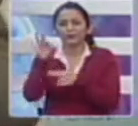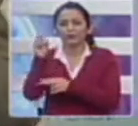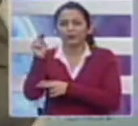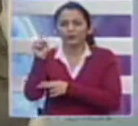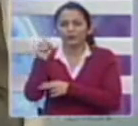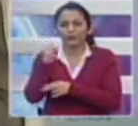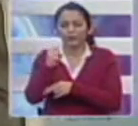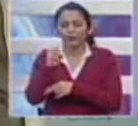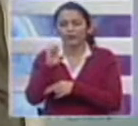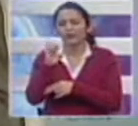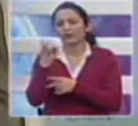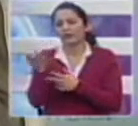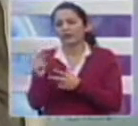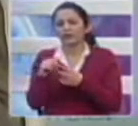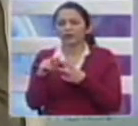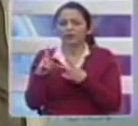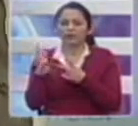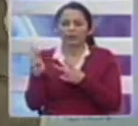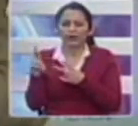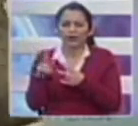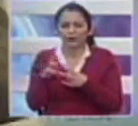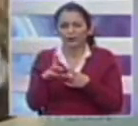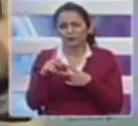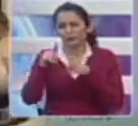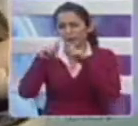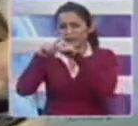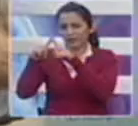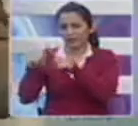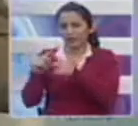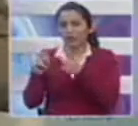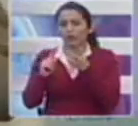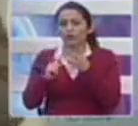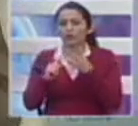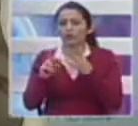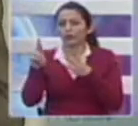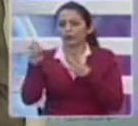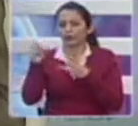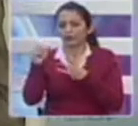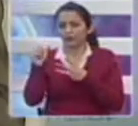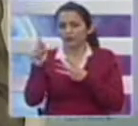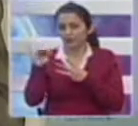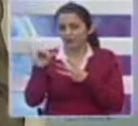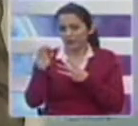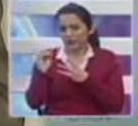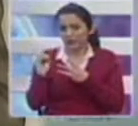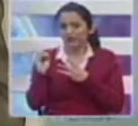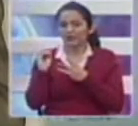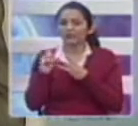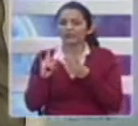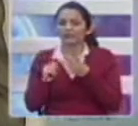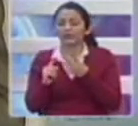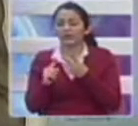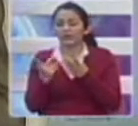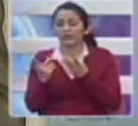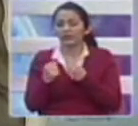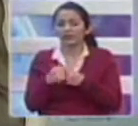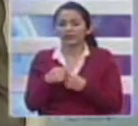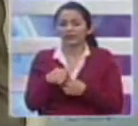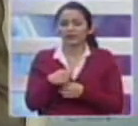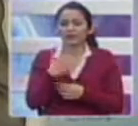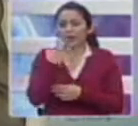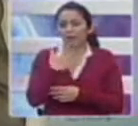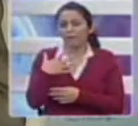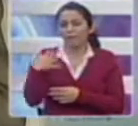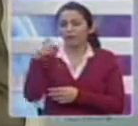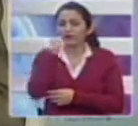que es un nuevo talento internacional, el Rosario, a quien le gusta la música flamenca, que se presentará el día 5